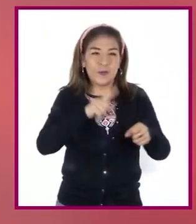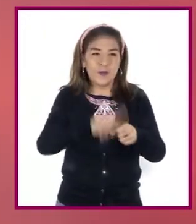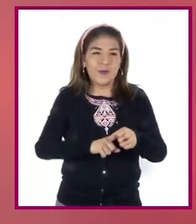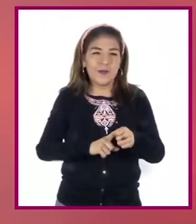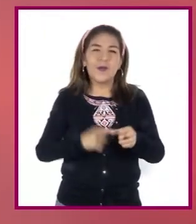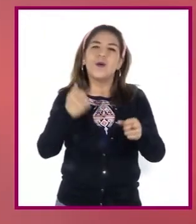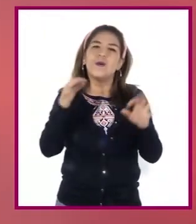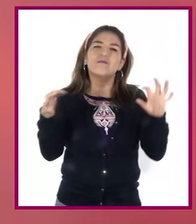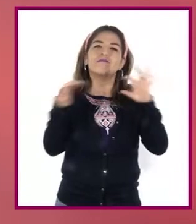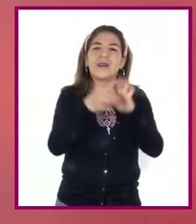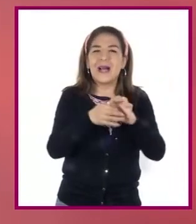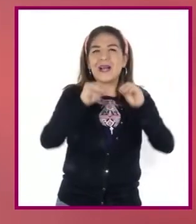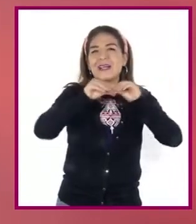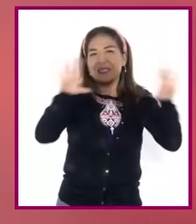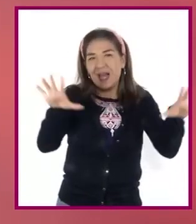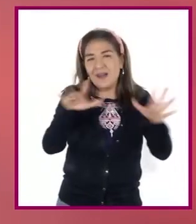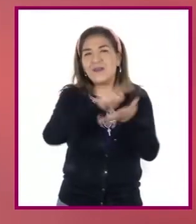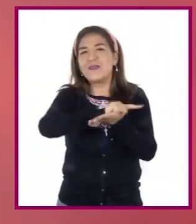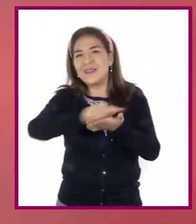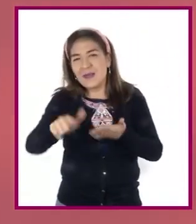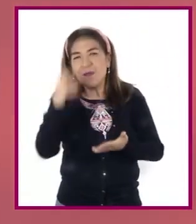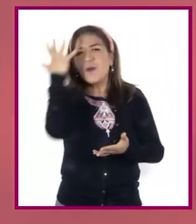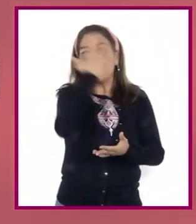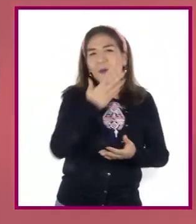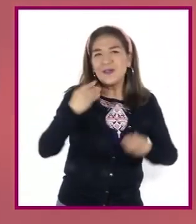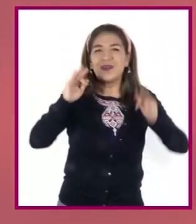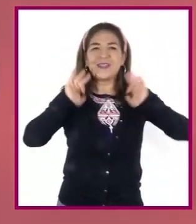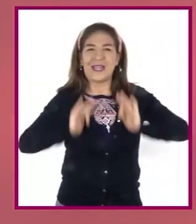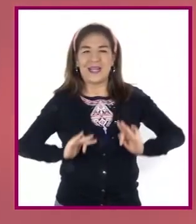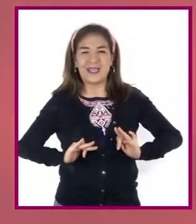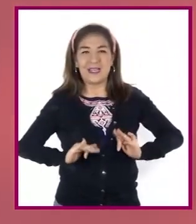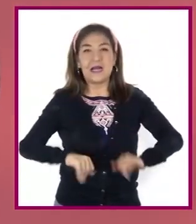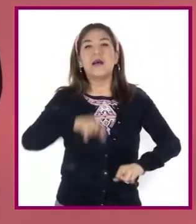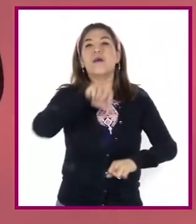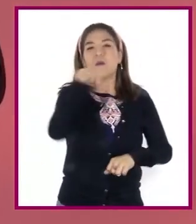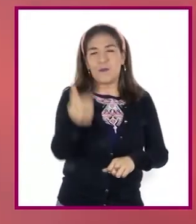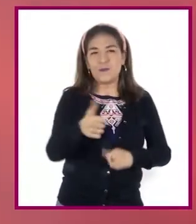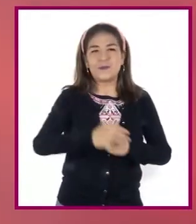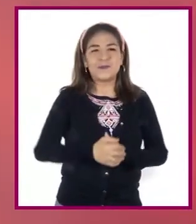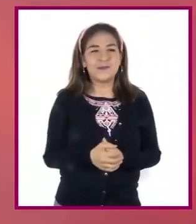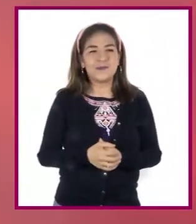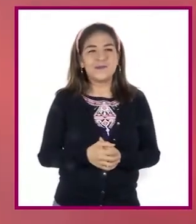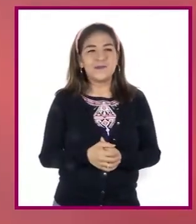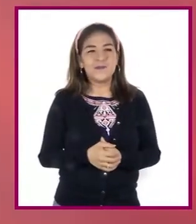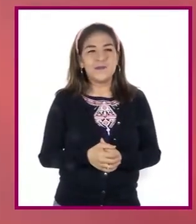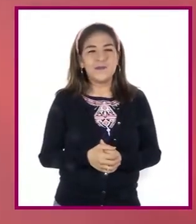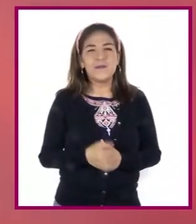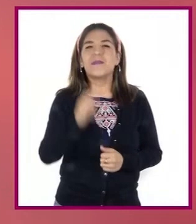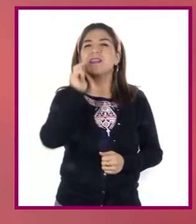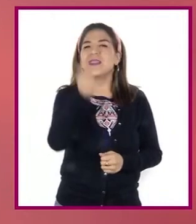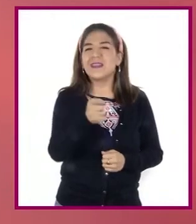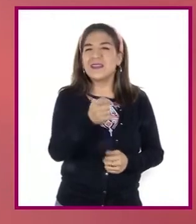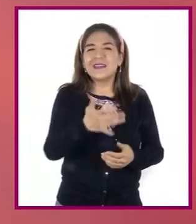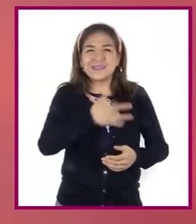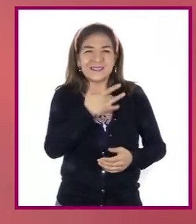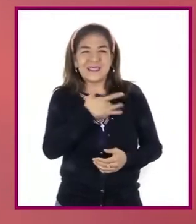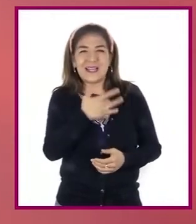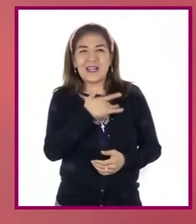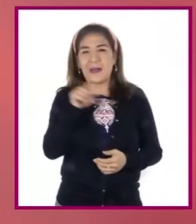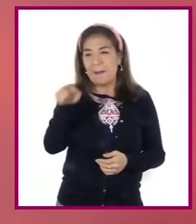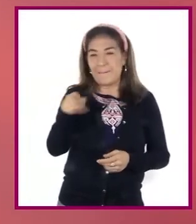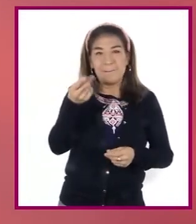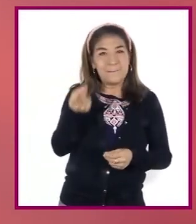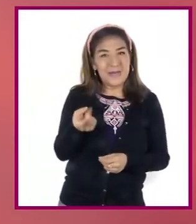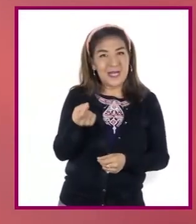yo relaciono con lo claro, lo limpio y lo tranquilo. Y justamente lo que me transmite es que tanto el